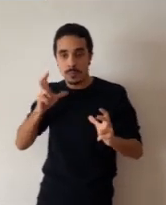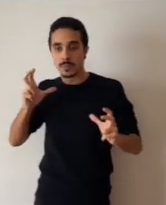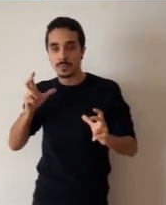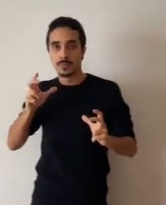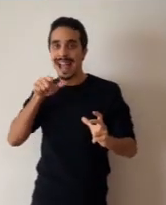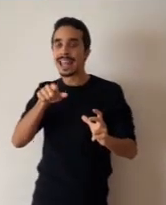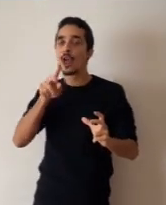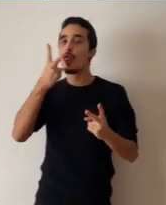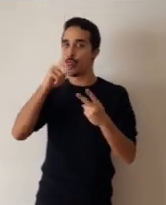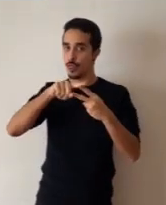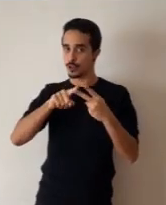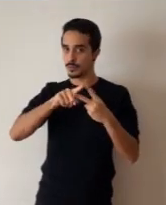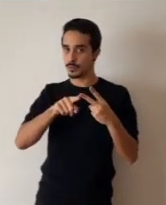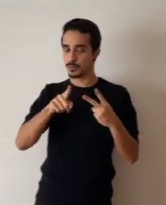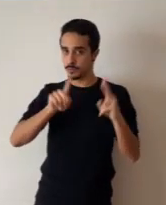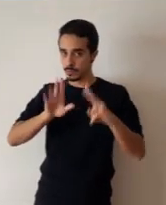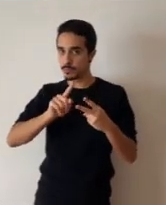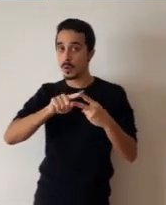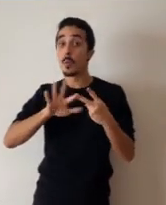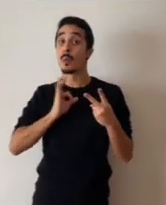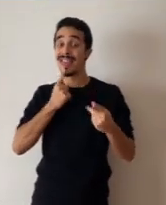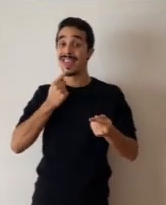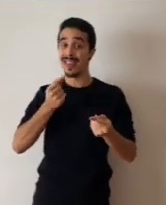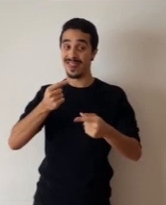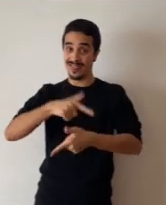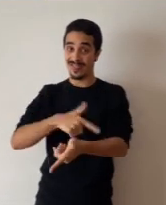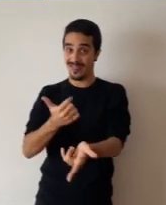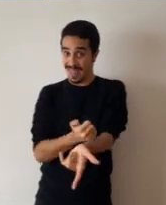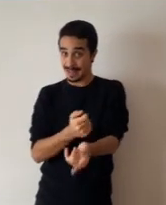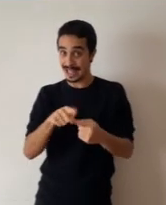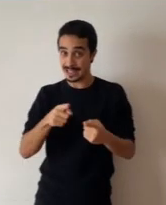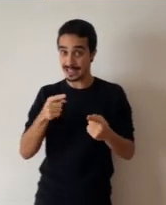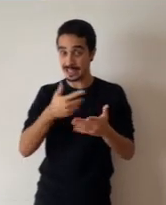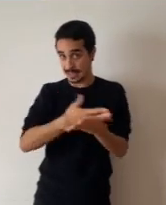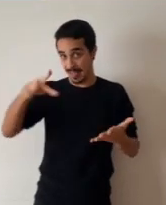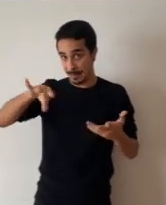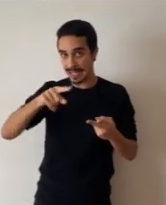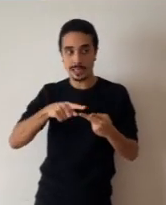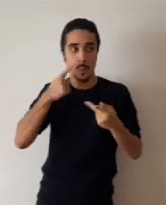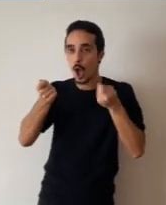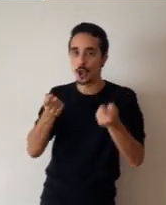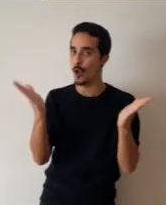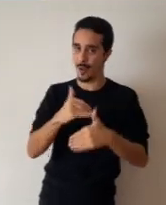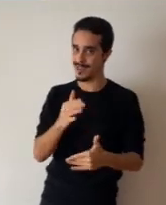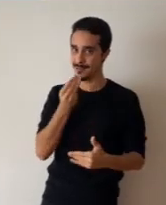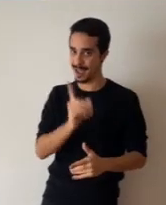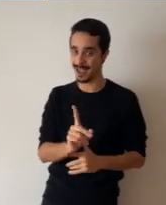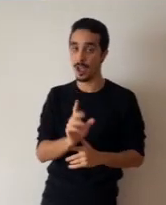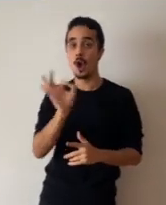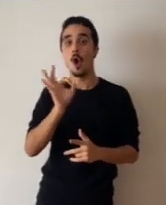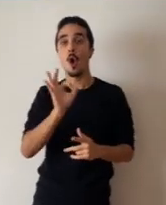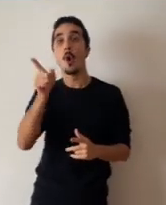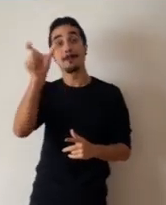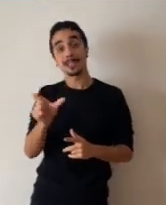es capaz de aumentar de peso, existen dos posibilidades. Una, que su diabetes esté mal controlada y sea esa la razón por la que no gana peso, o que sea